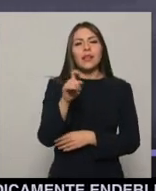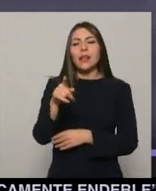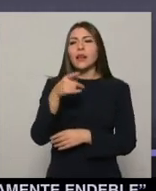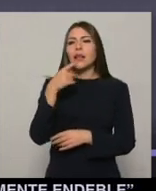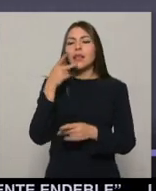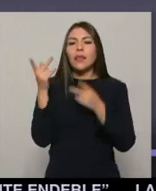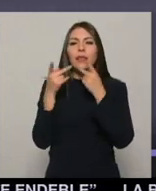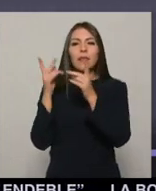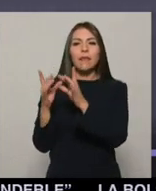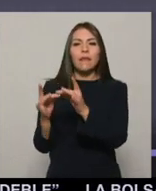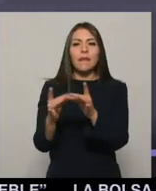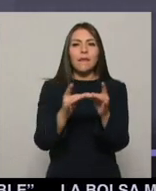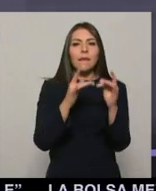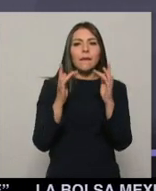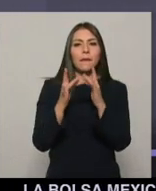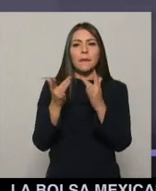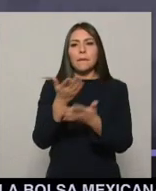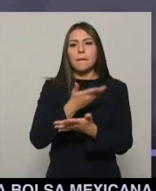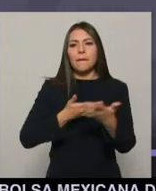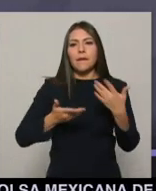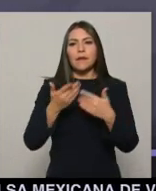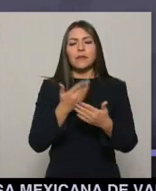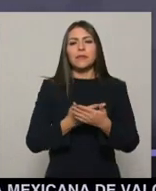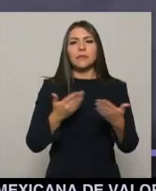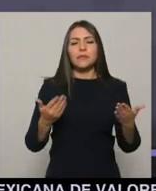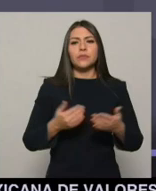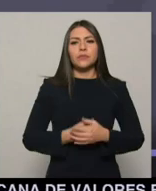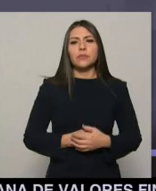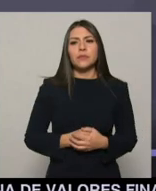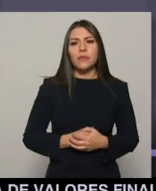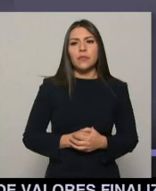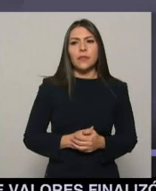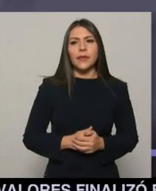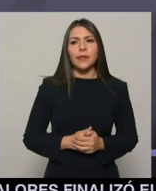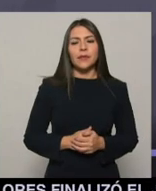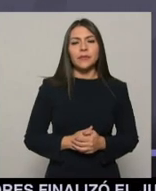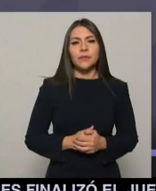redes estamos ahí, y bueno, también no nos quisimos